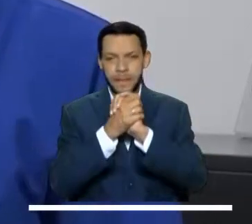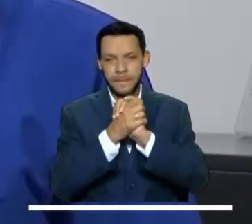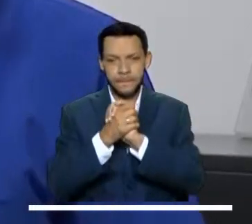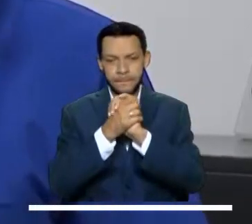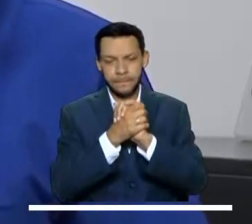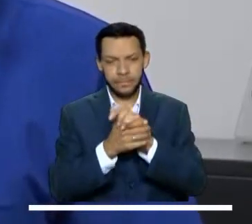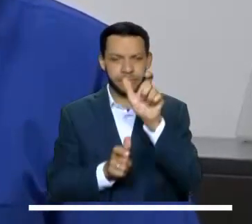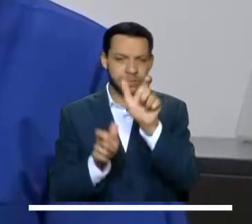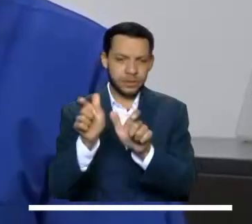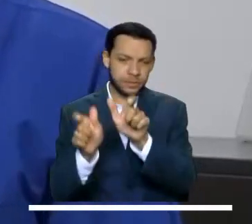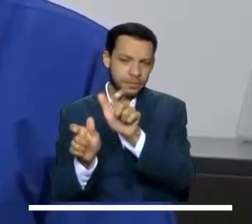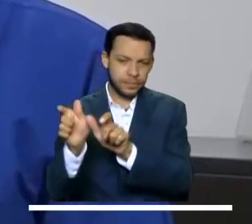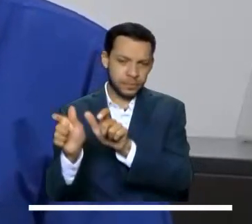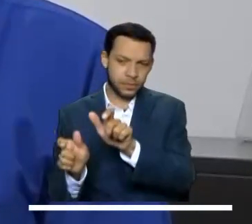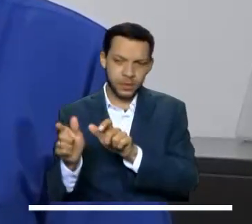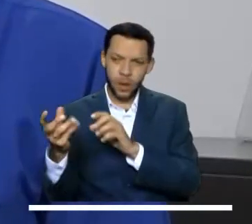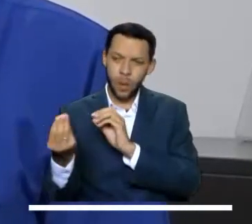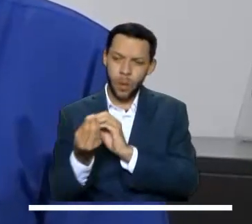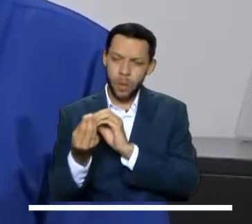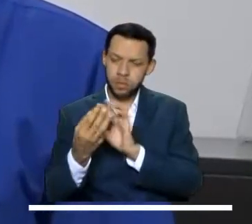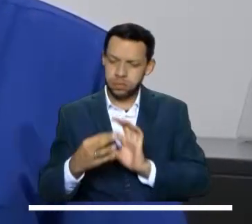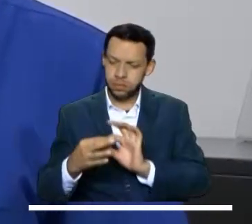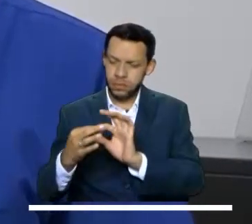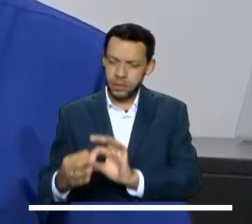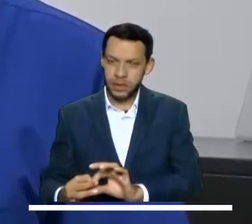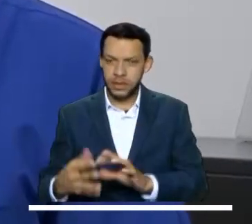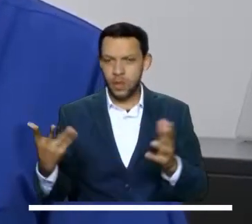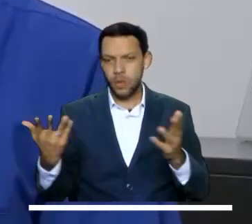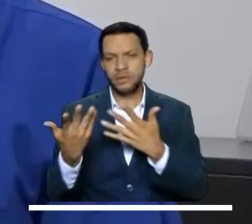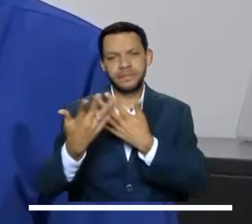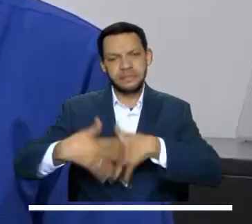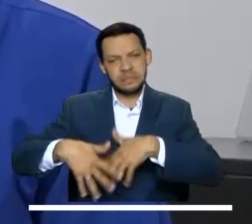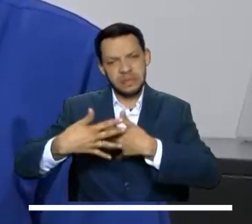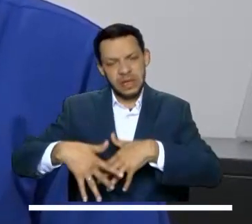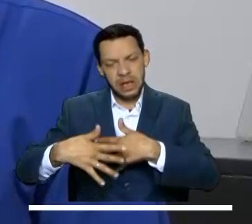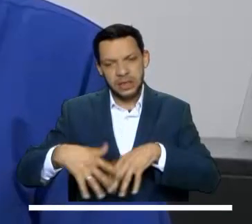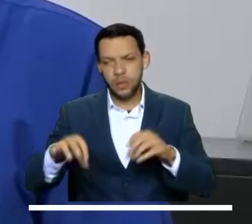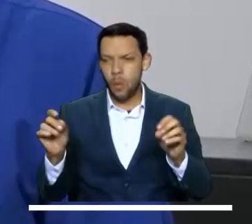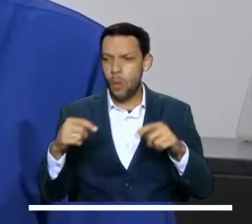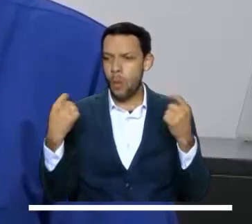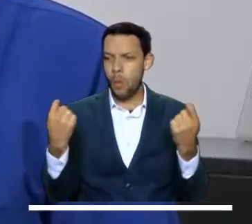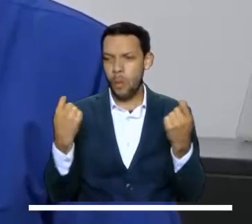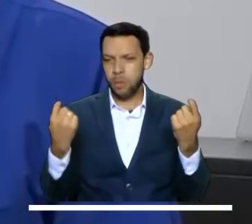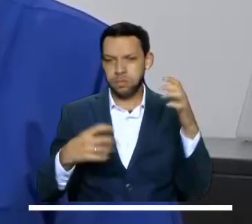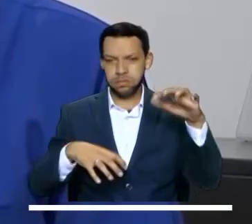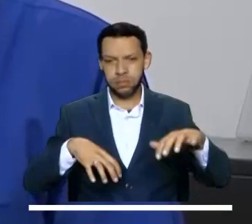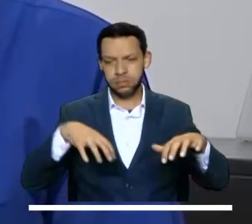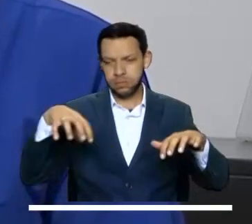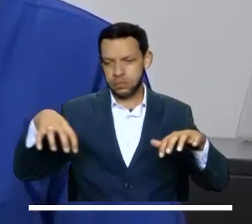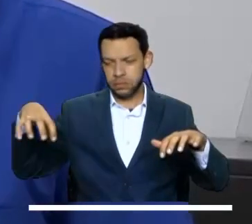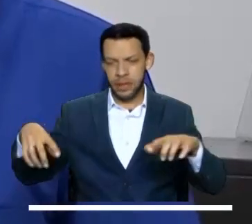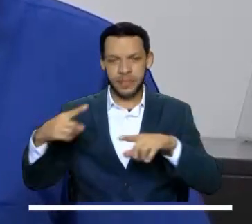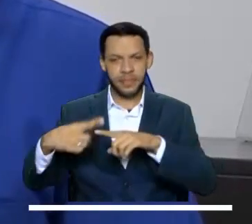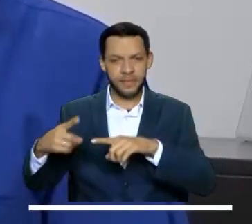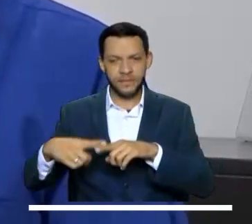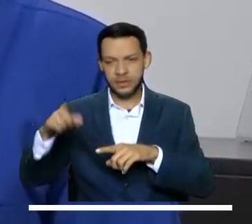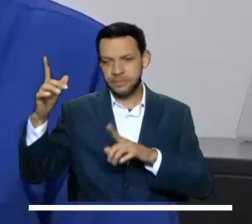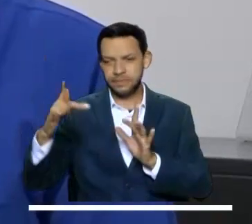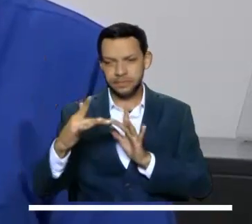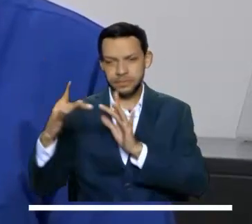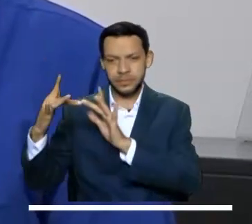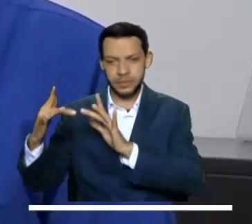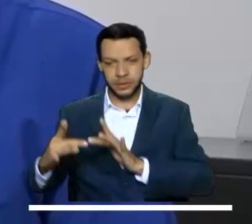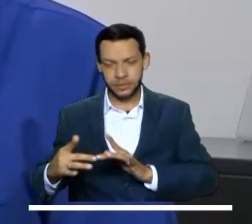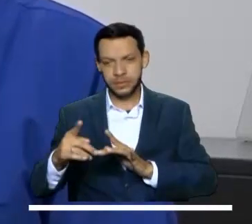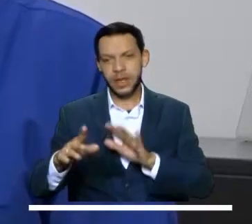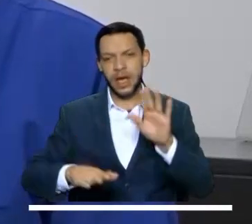que hemos tenido, nos los encontramos frecuentemente en los pasillos, en la calle, en los centros comerciales, en los sitios de encuentro. Aún teniendo en